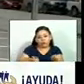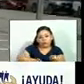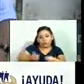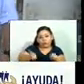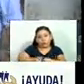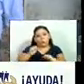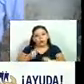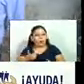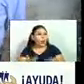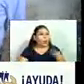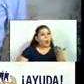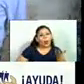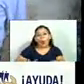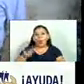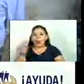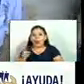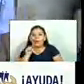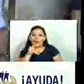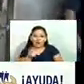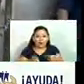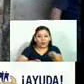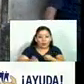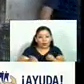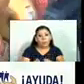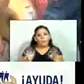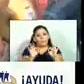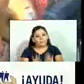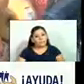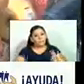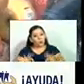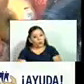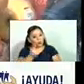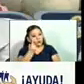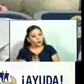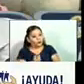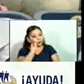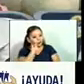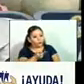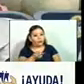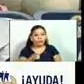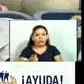para el comercio ambulante, por lo que se aumentarán los controles en ese sector.